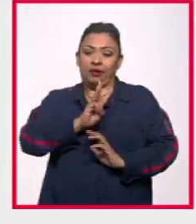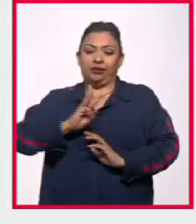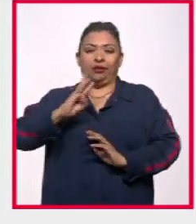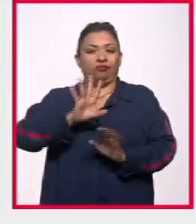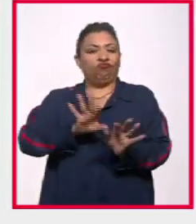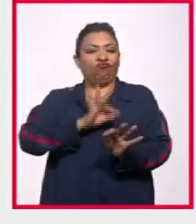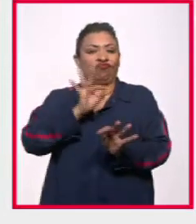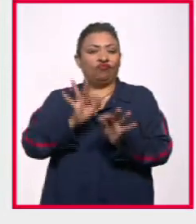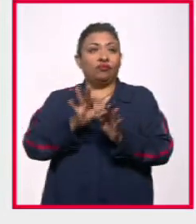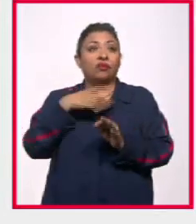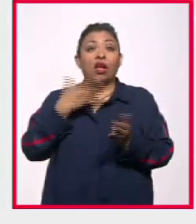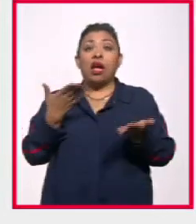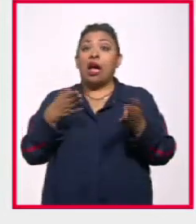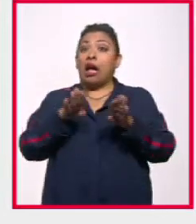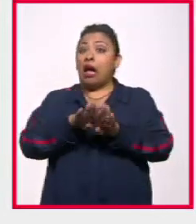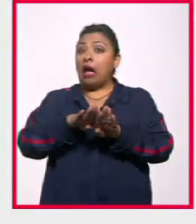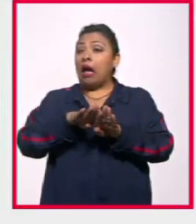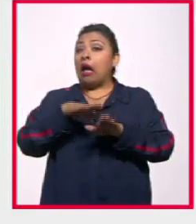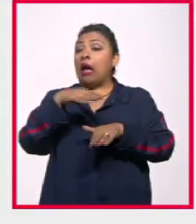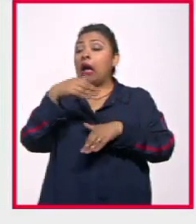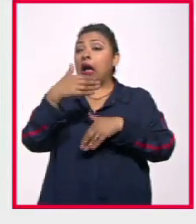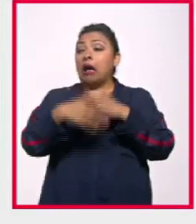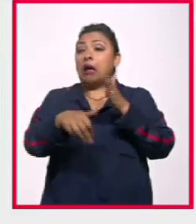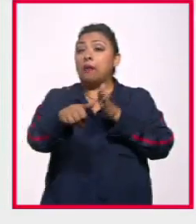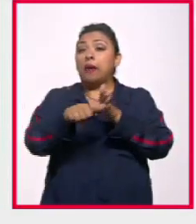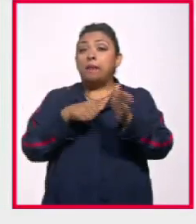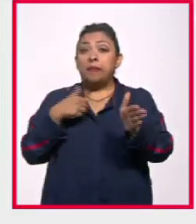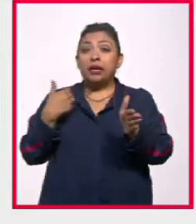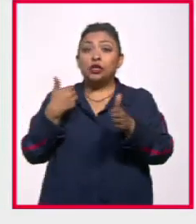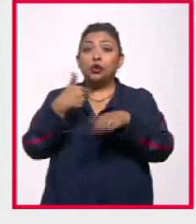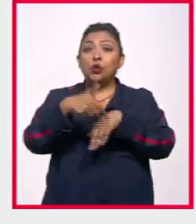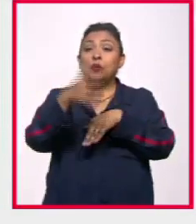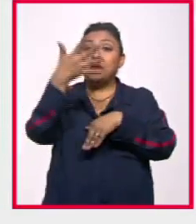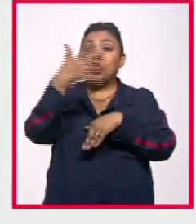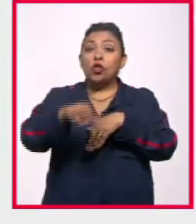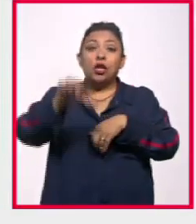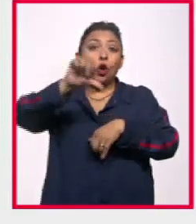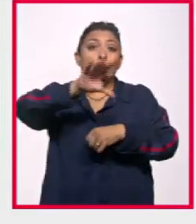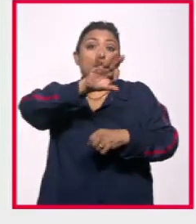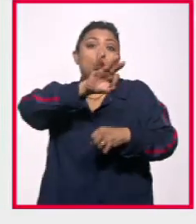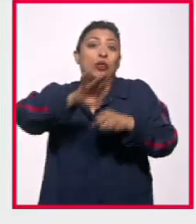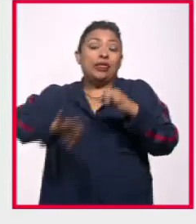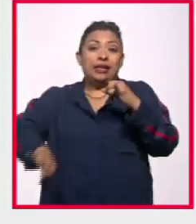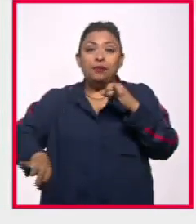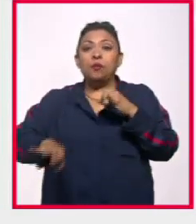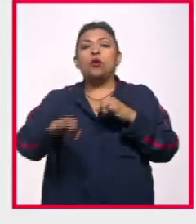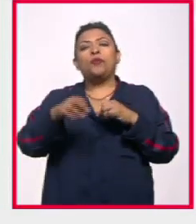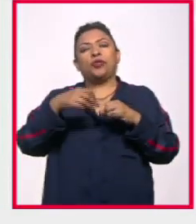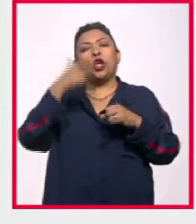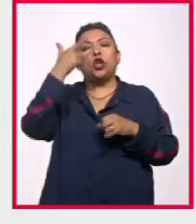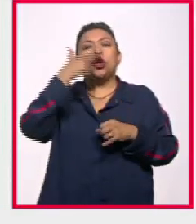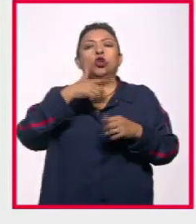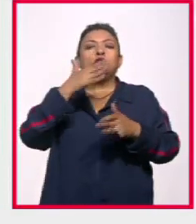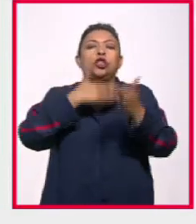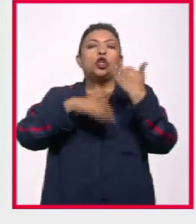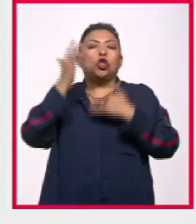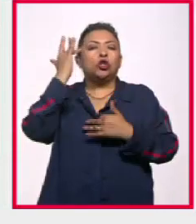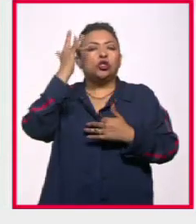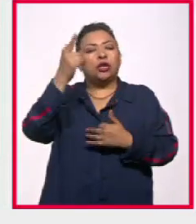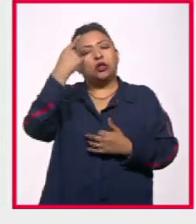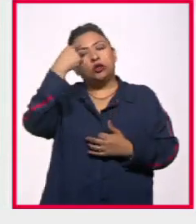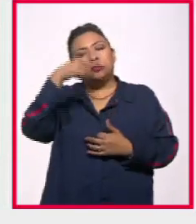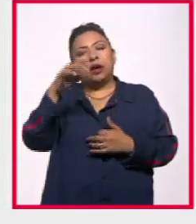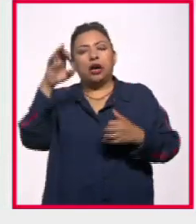completitos. Cerrando el mes, además, ya el décimo mes del año se acaba esta noche. Noche de Todos los Santos para la cultura